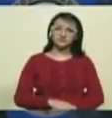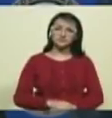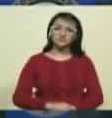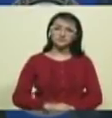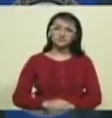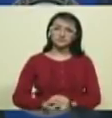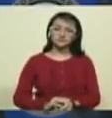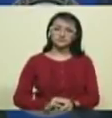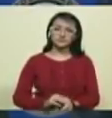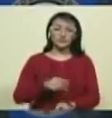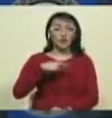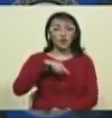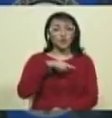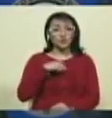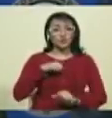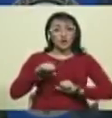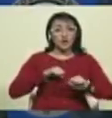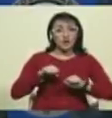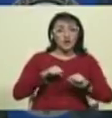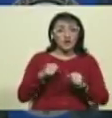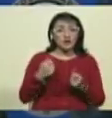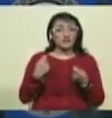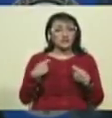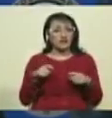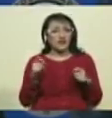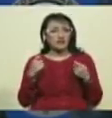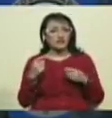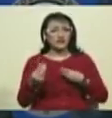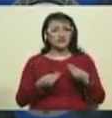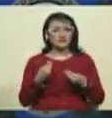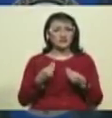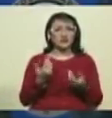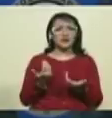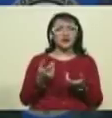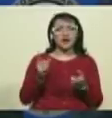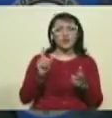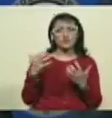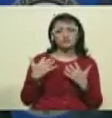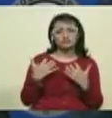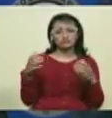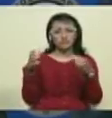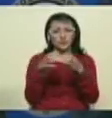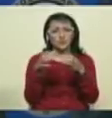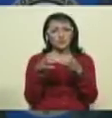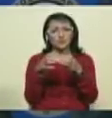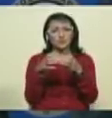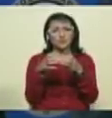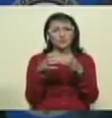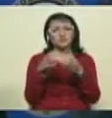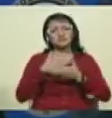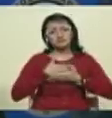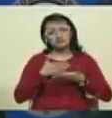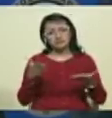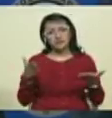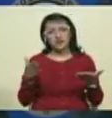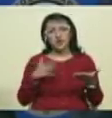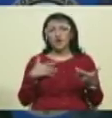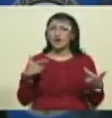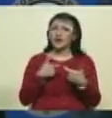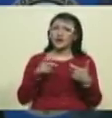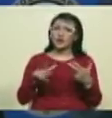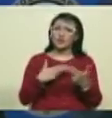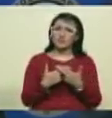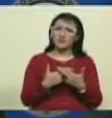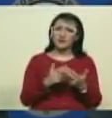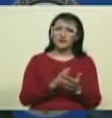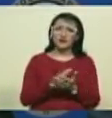todas partes tratado de hacerlo y ha habido congresistas, tanto republicanos como demócratas, que se han abierto porque no quieren la guerra, porque